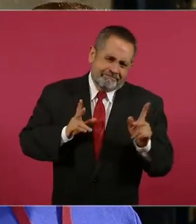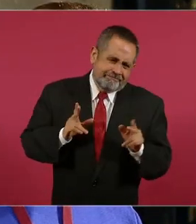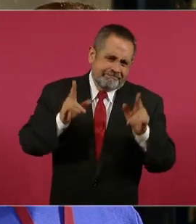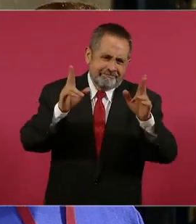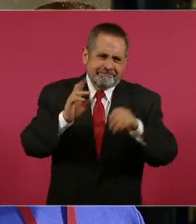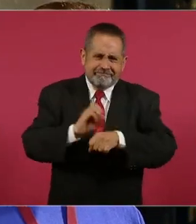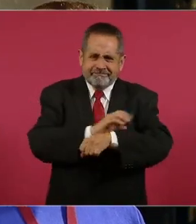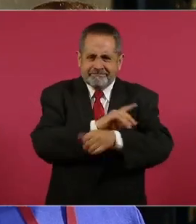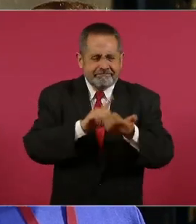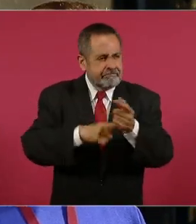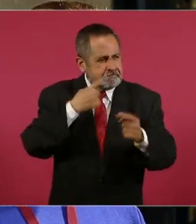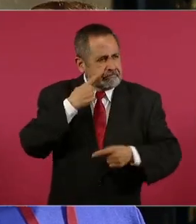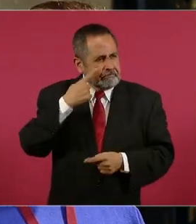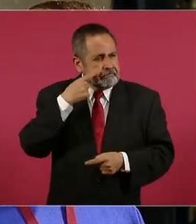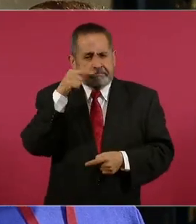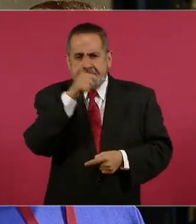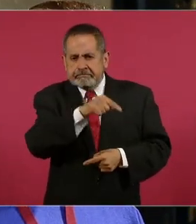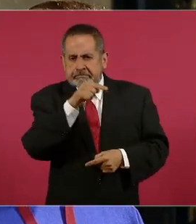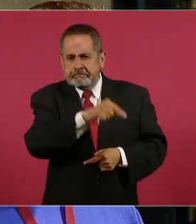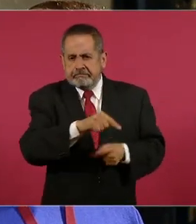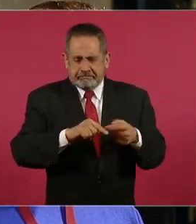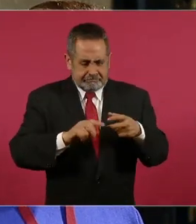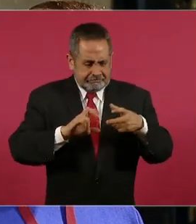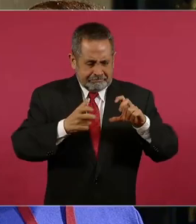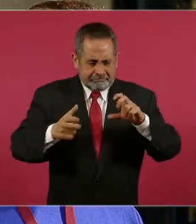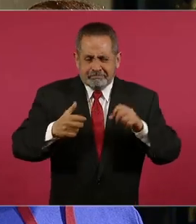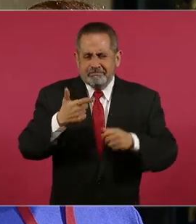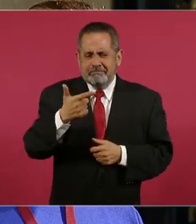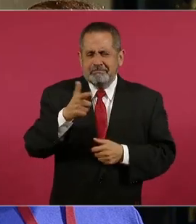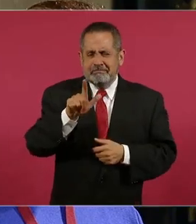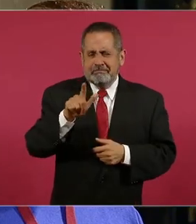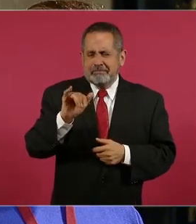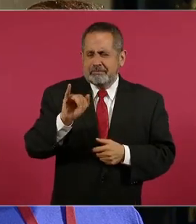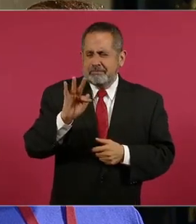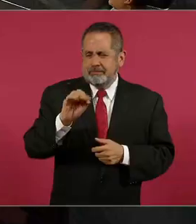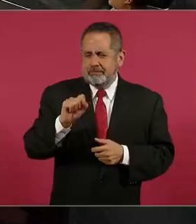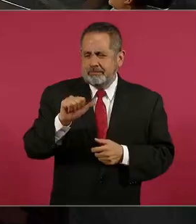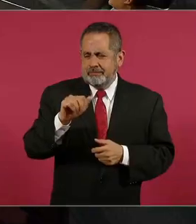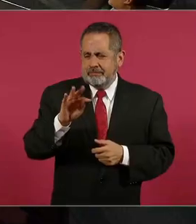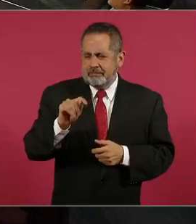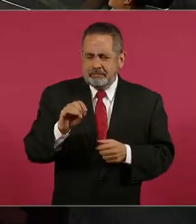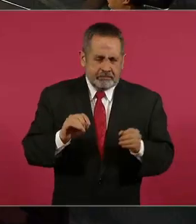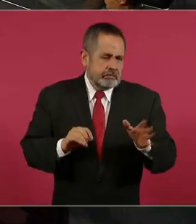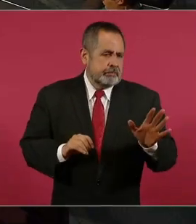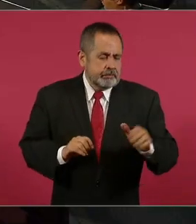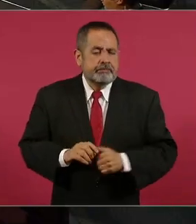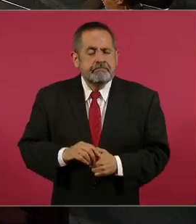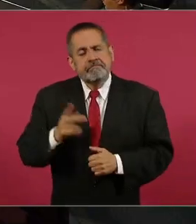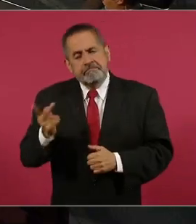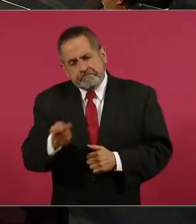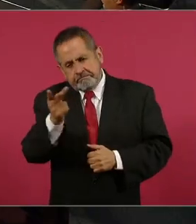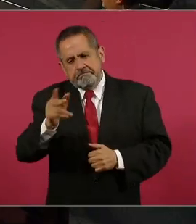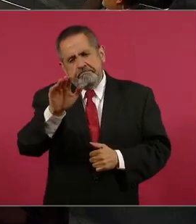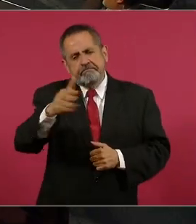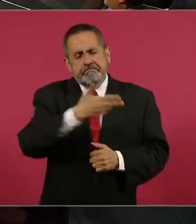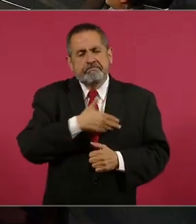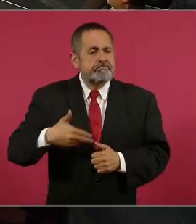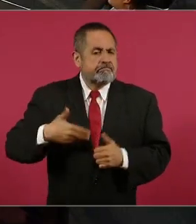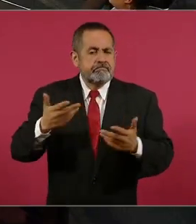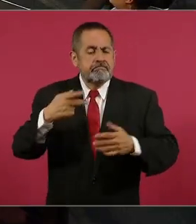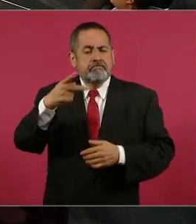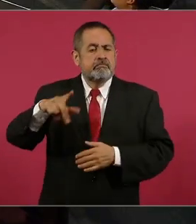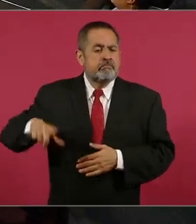son muy comunes relacionados con transgénicos y con glifosato. En este sentido, presidente, preguntarle si pudiera